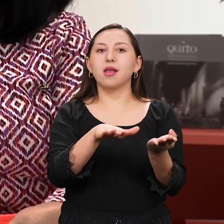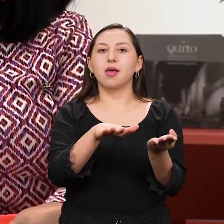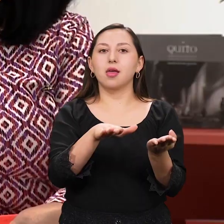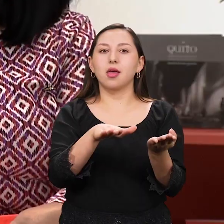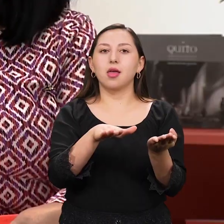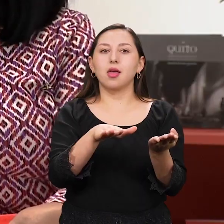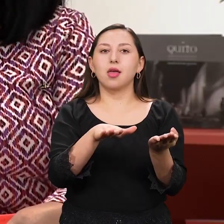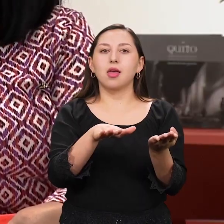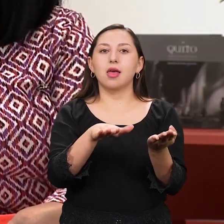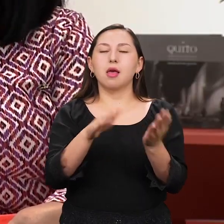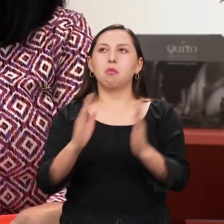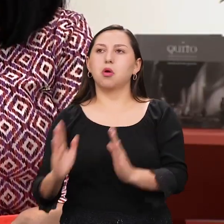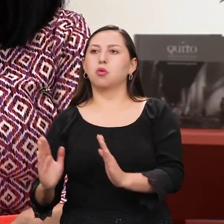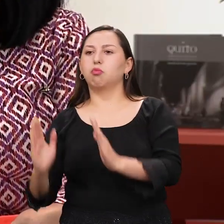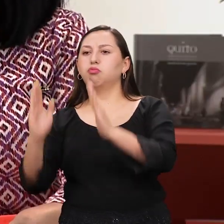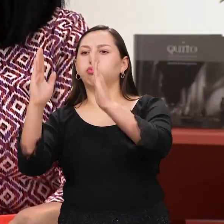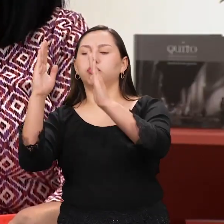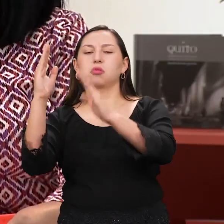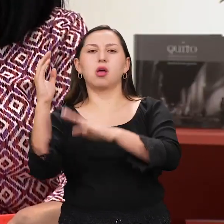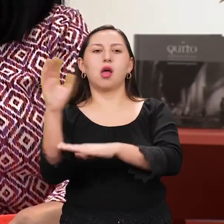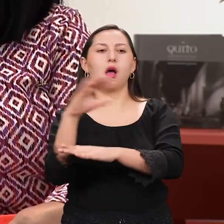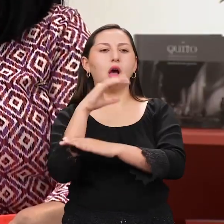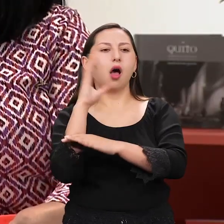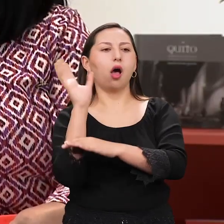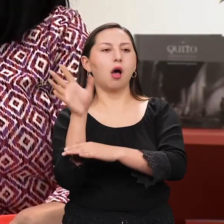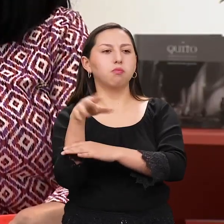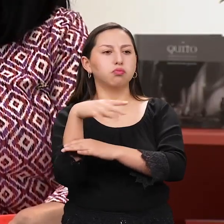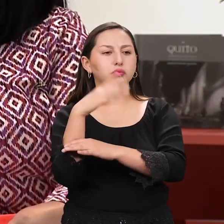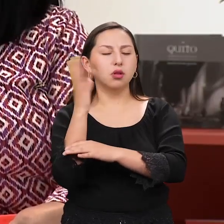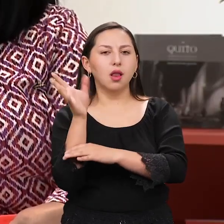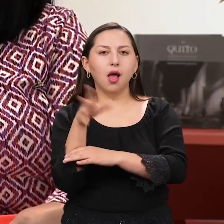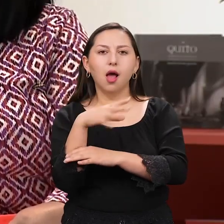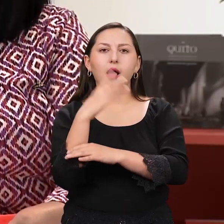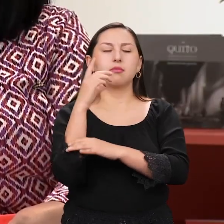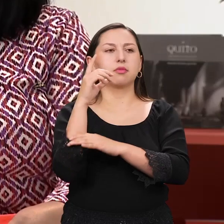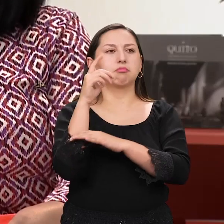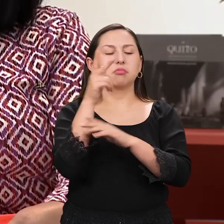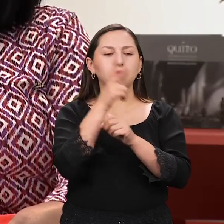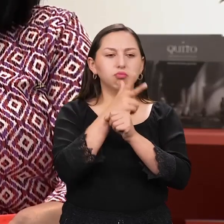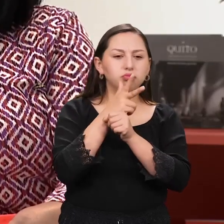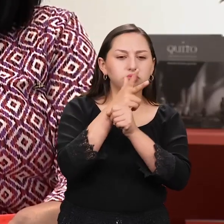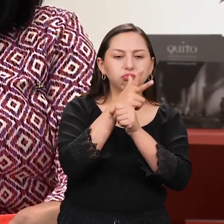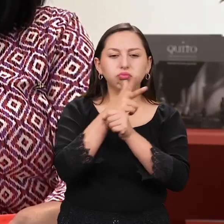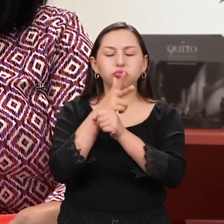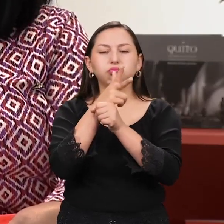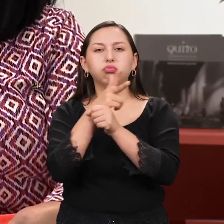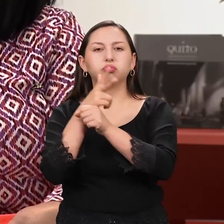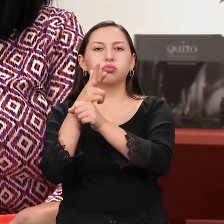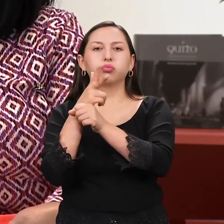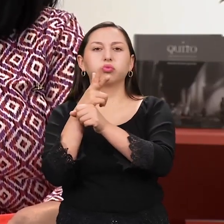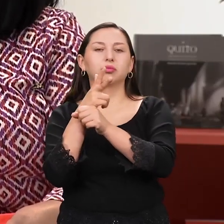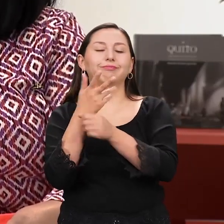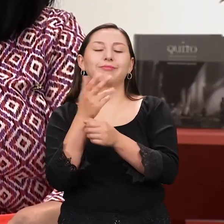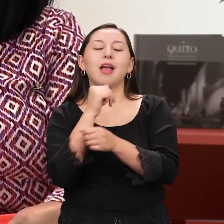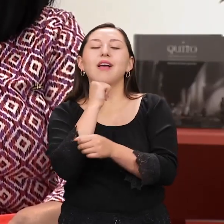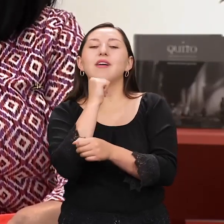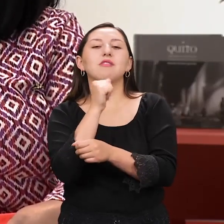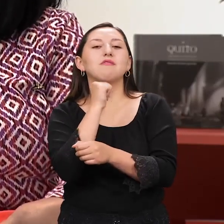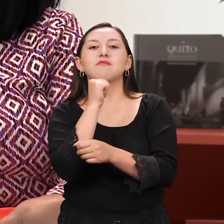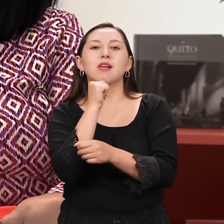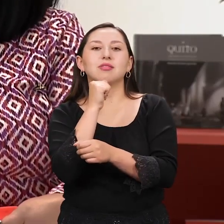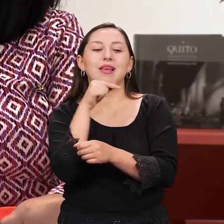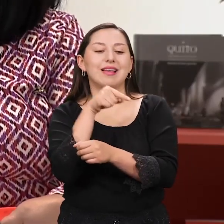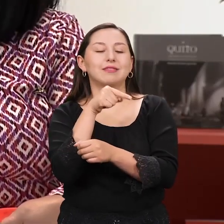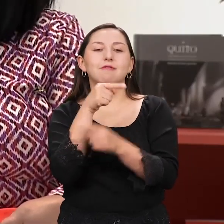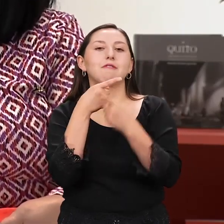concreto, aparecían edificios, una ambulancia. Es decir, tampoco hay un trabajo lo suficientemente profundo en la construcción de la imagen